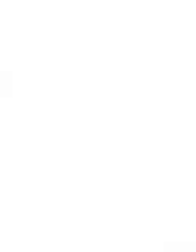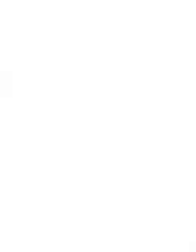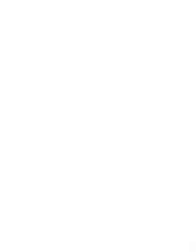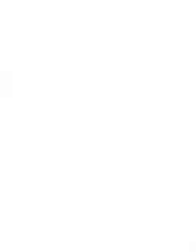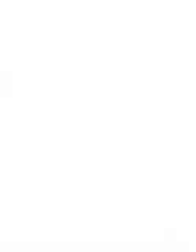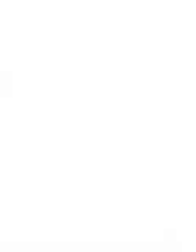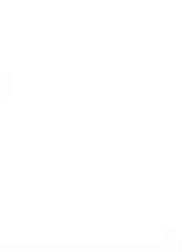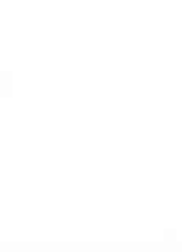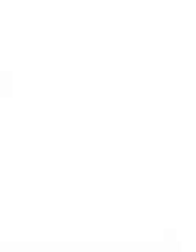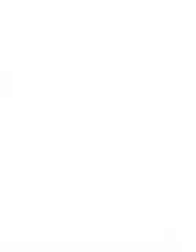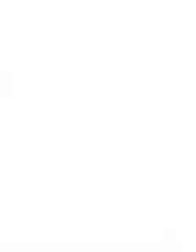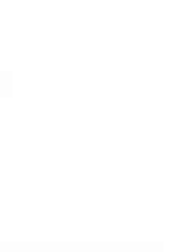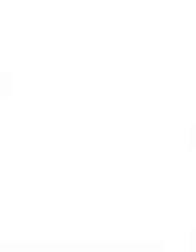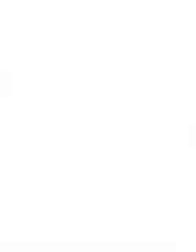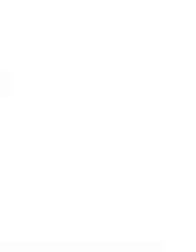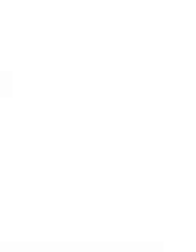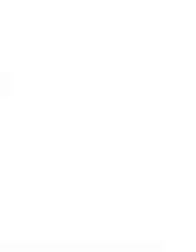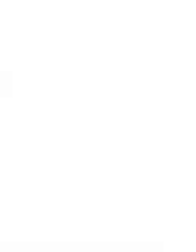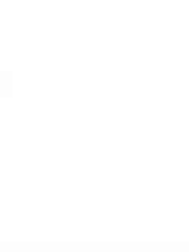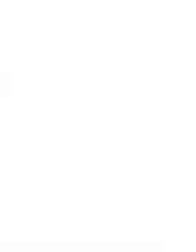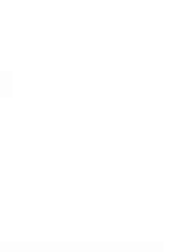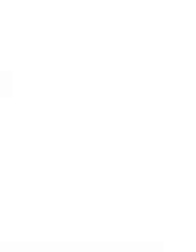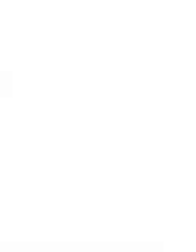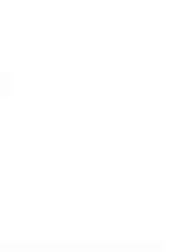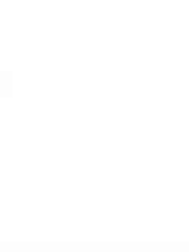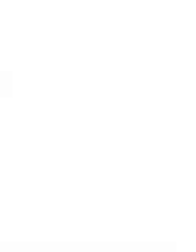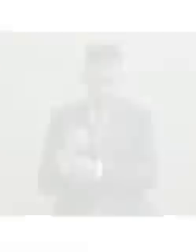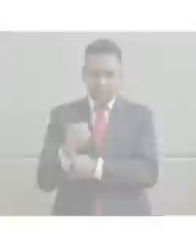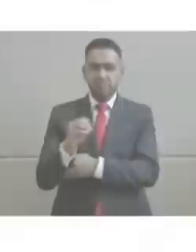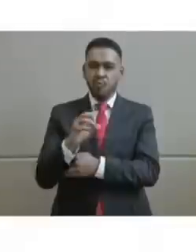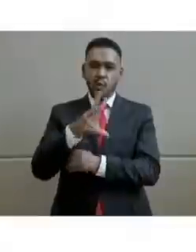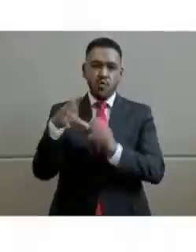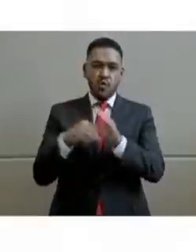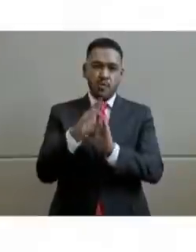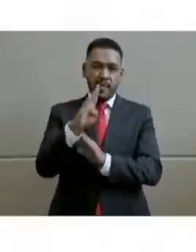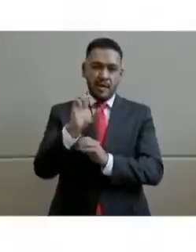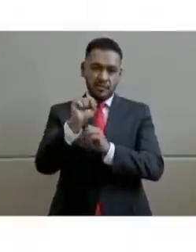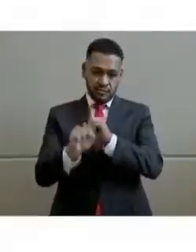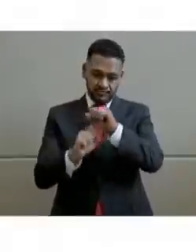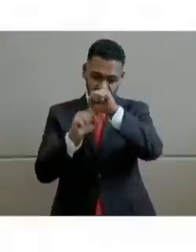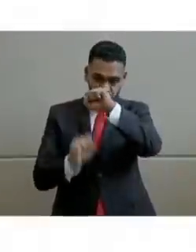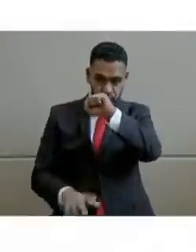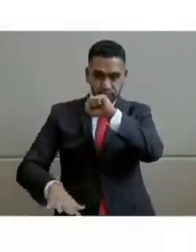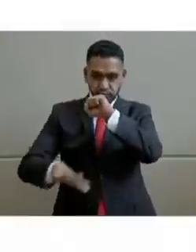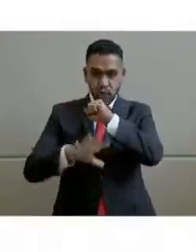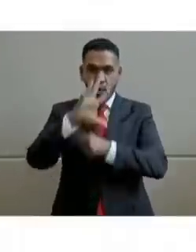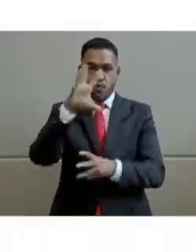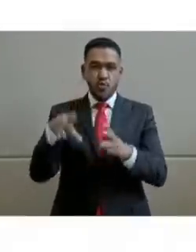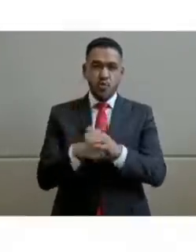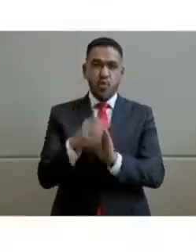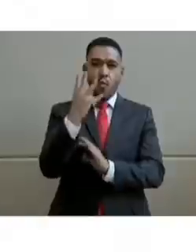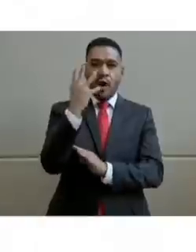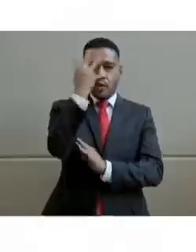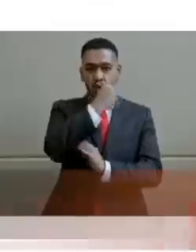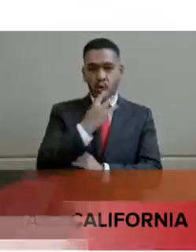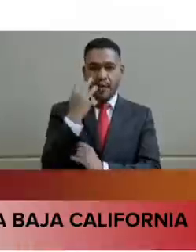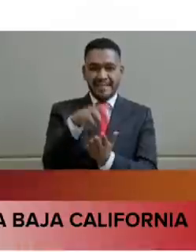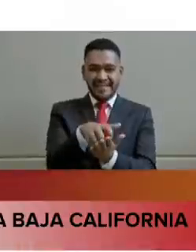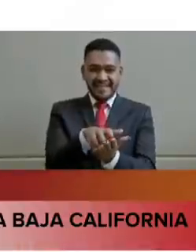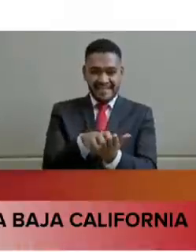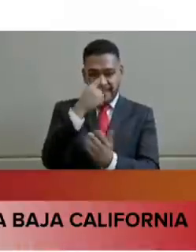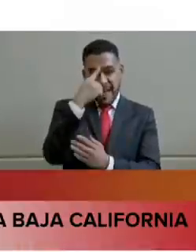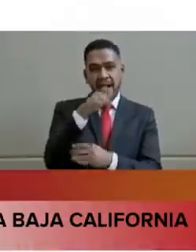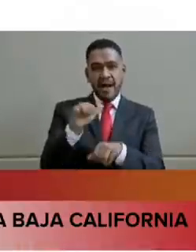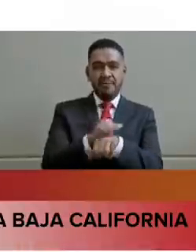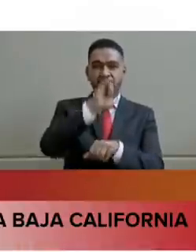sur, Guerrero Negro, o hacia el Baja California Sur, proporciona un ahorro de 4 horas en el